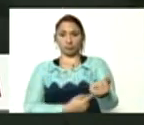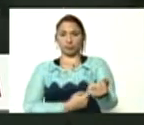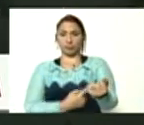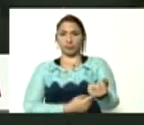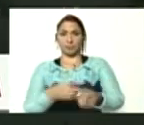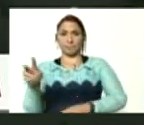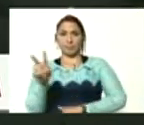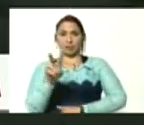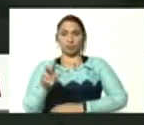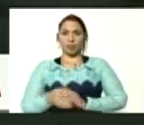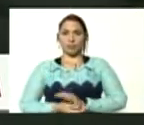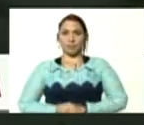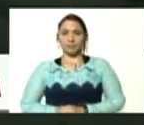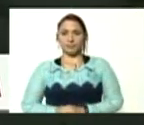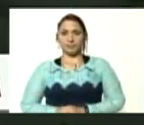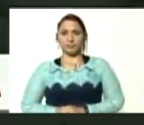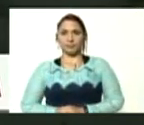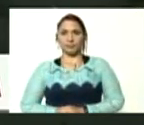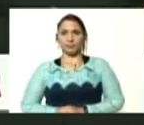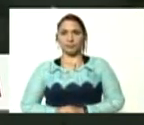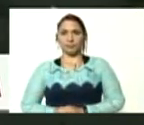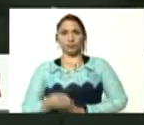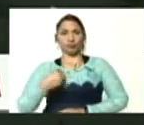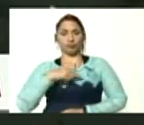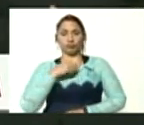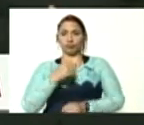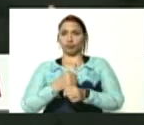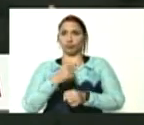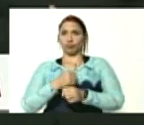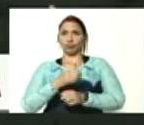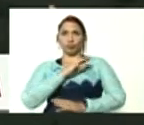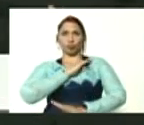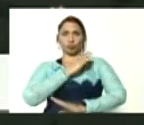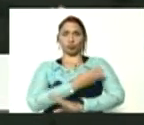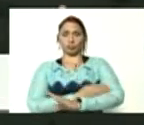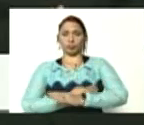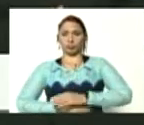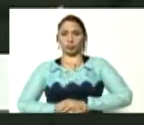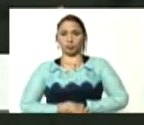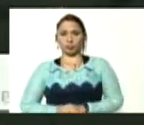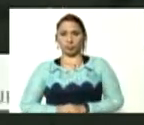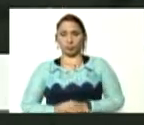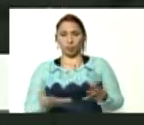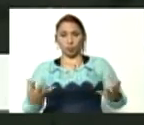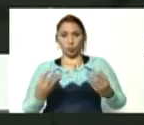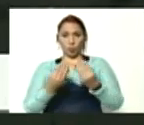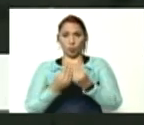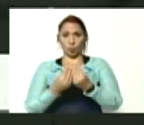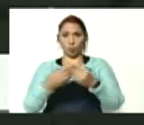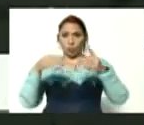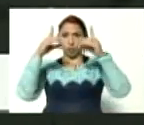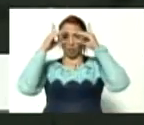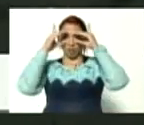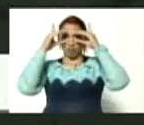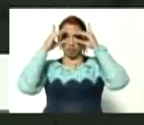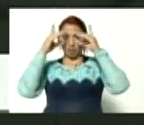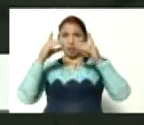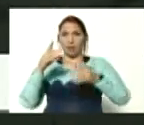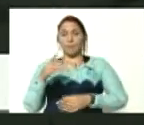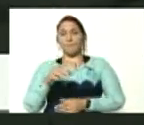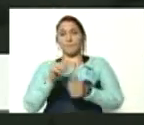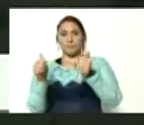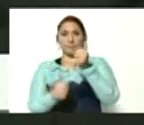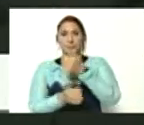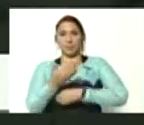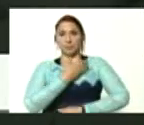venezolana. Hemos trabajado intensamente con la vicepresidenta ejecutiva del CIS Rodríguez, con el